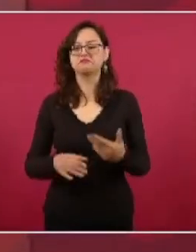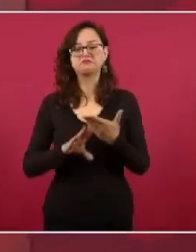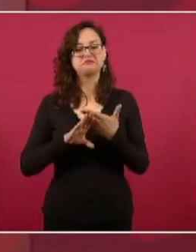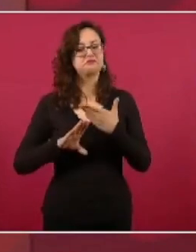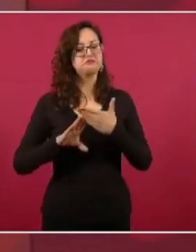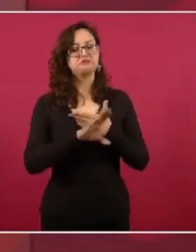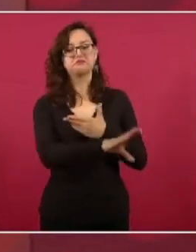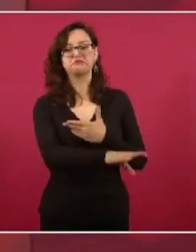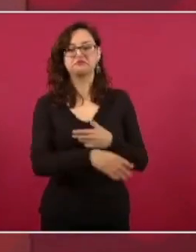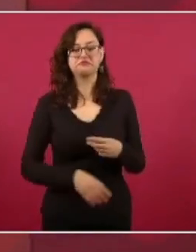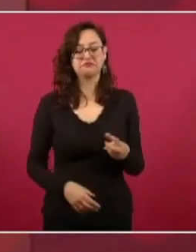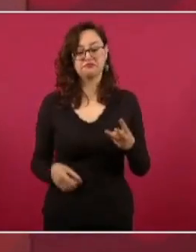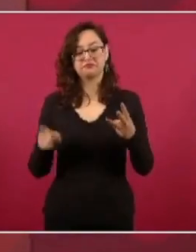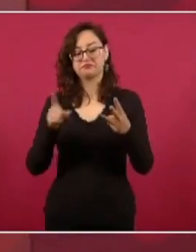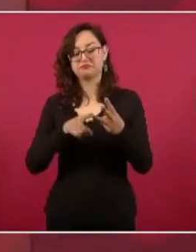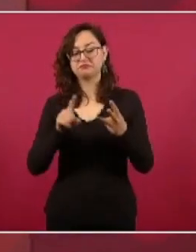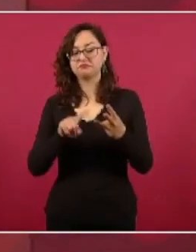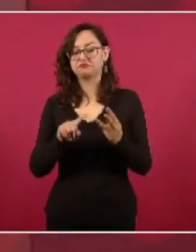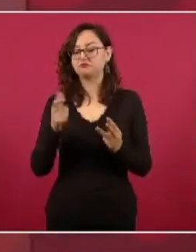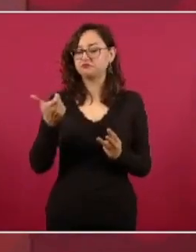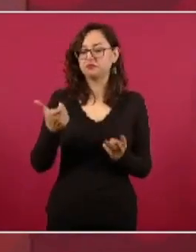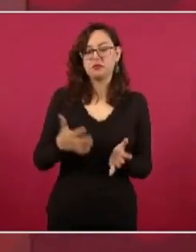Y ahorra.